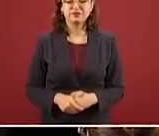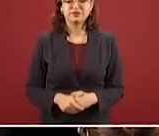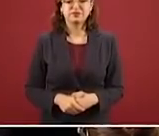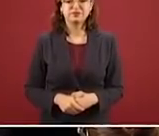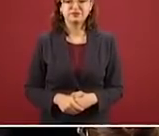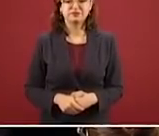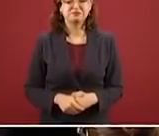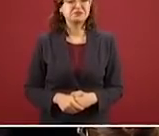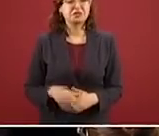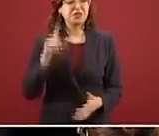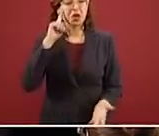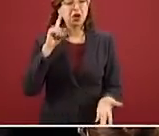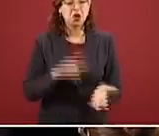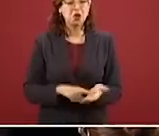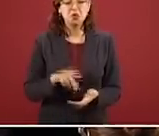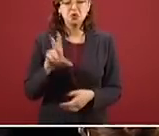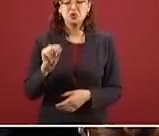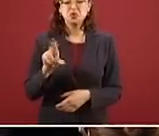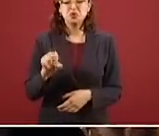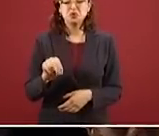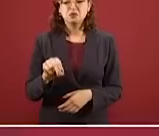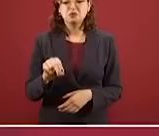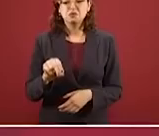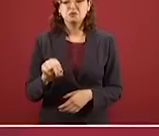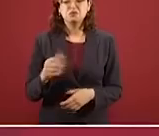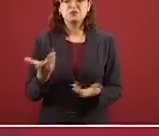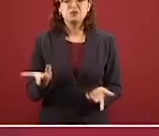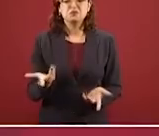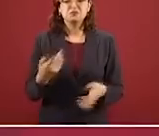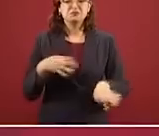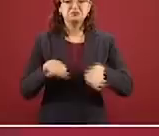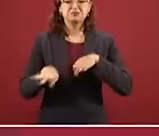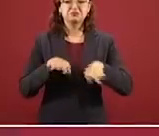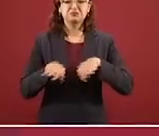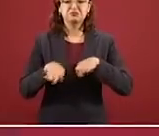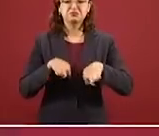Creo que no, porque es que su trabajo